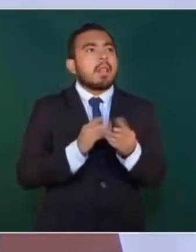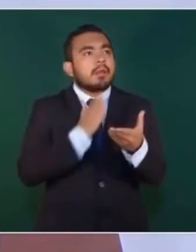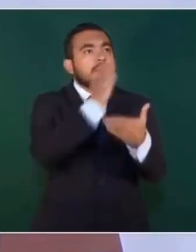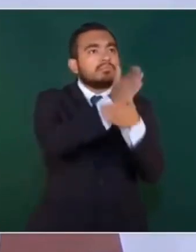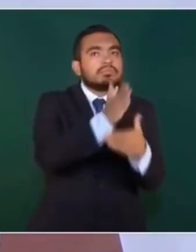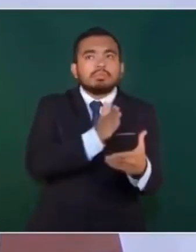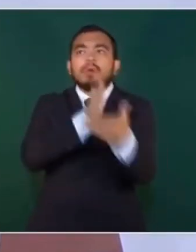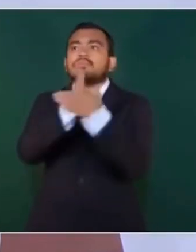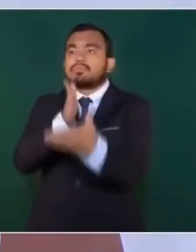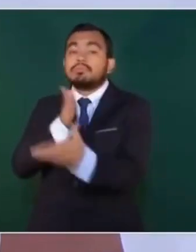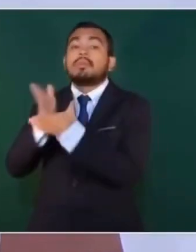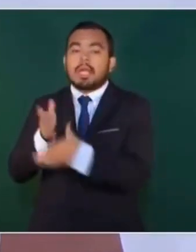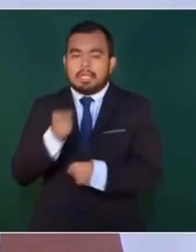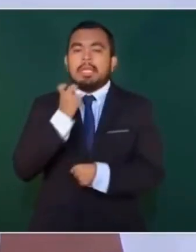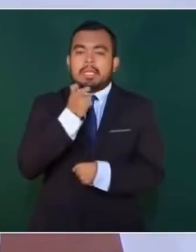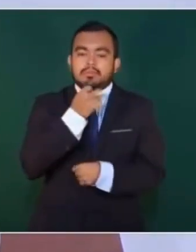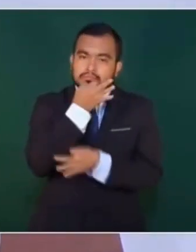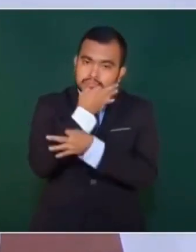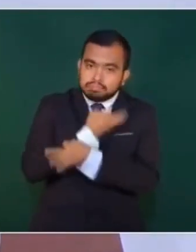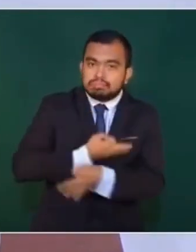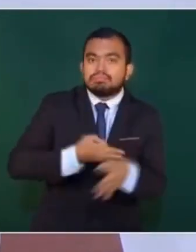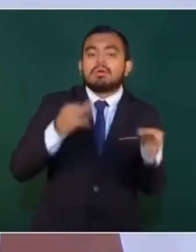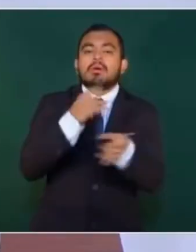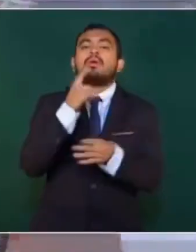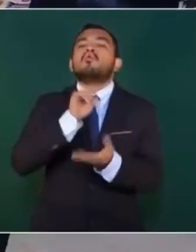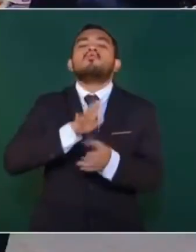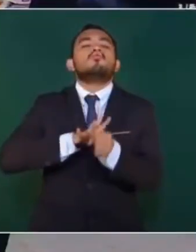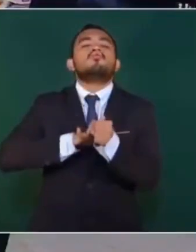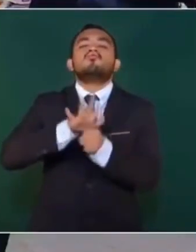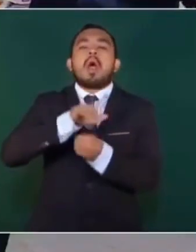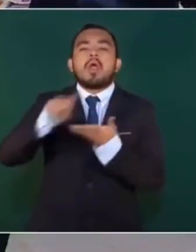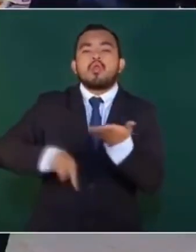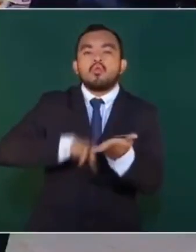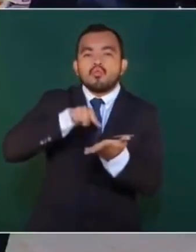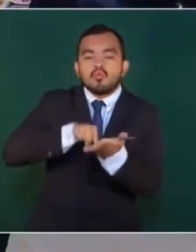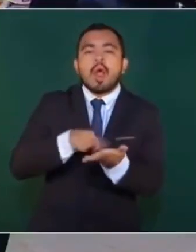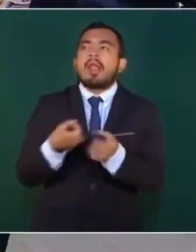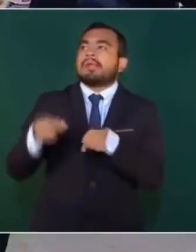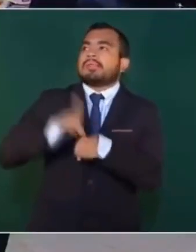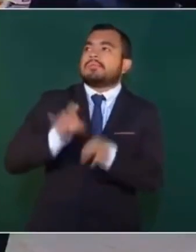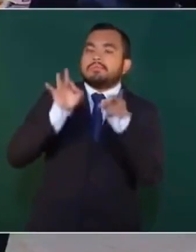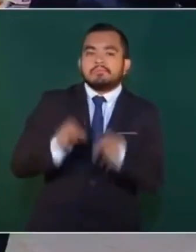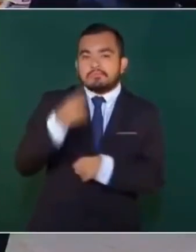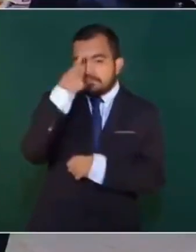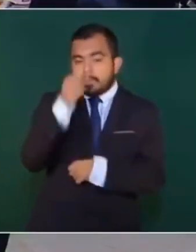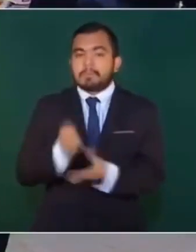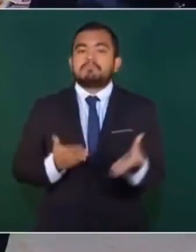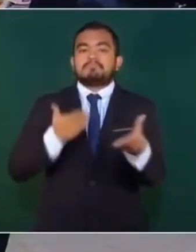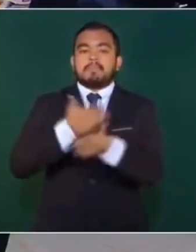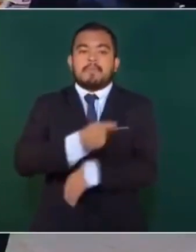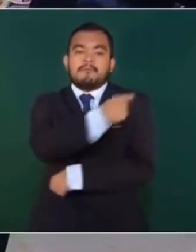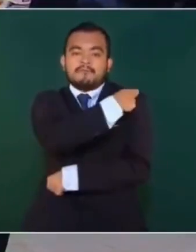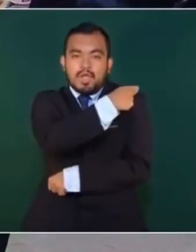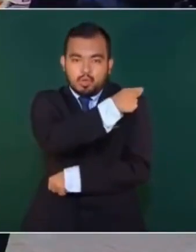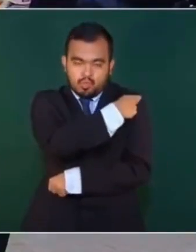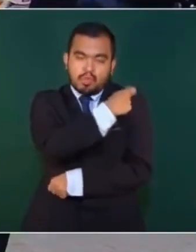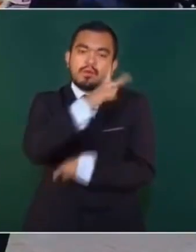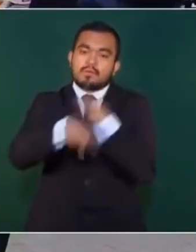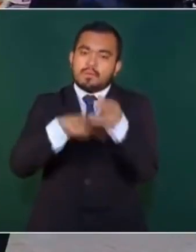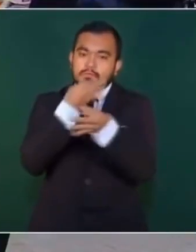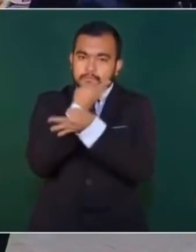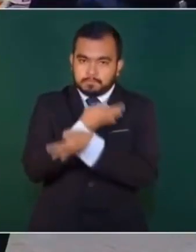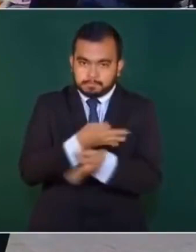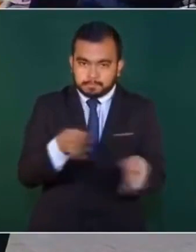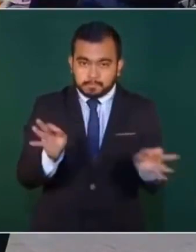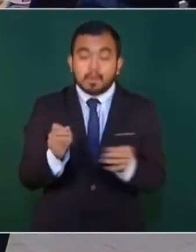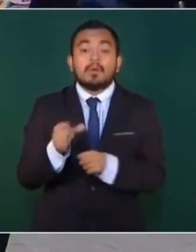anunciando cuáles son los lugares y las fechas específicas de vacunación. Hoy iniciamos, si vemos